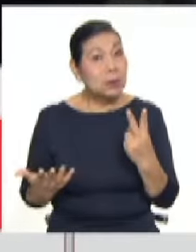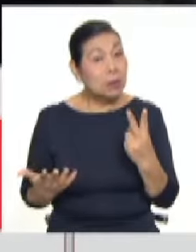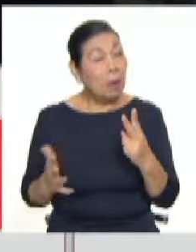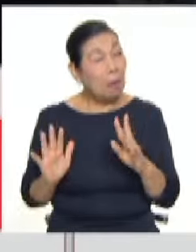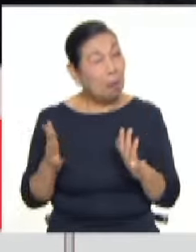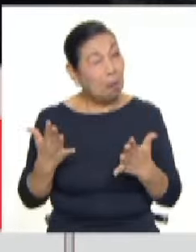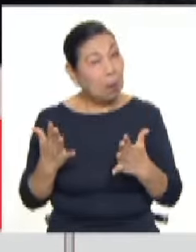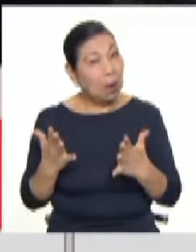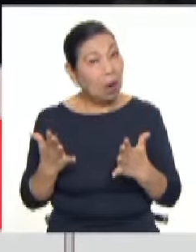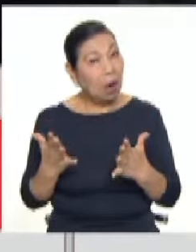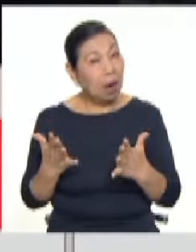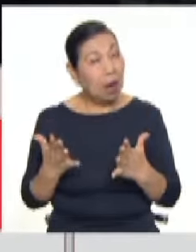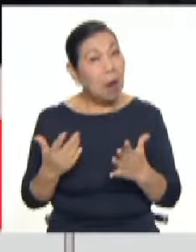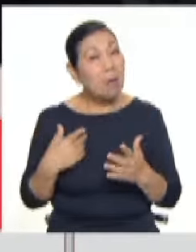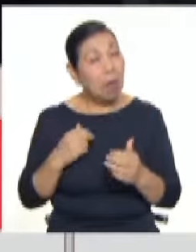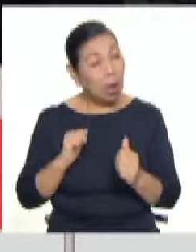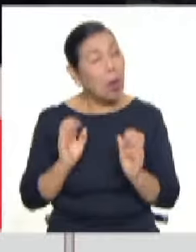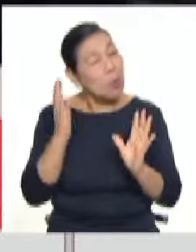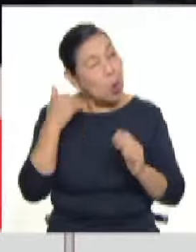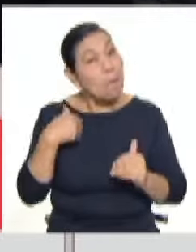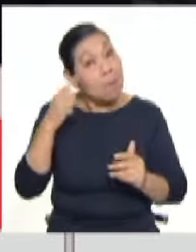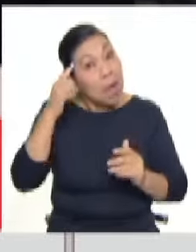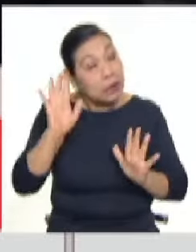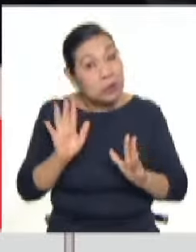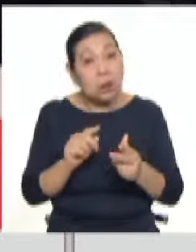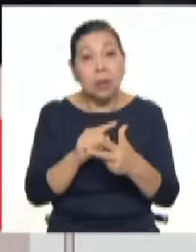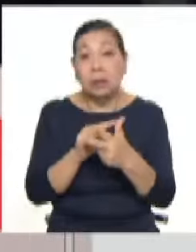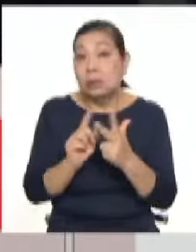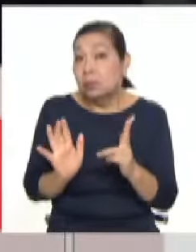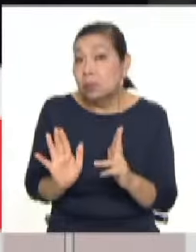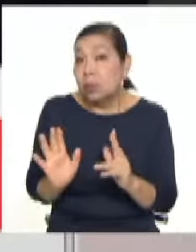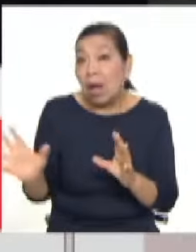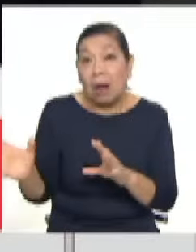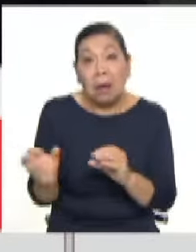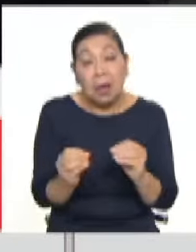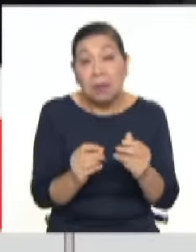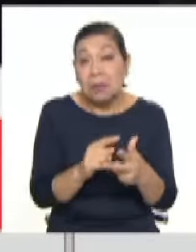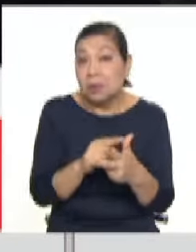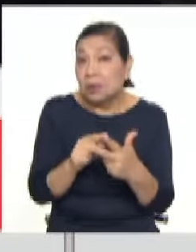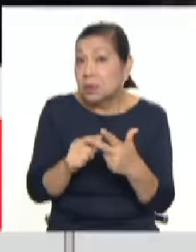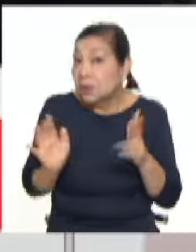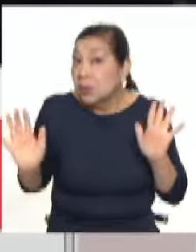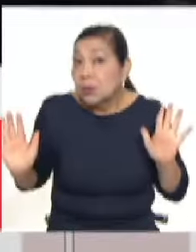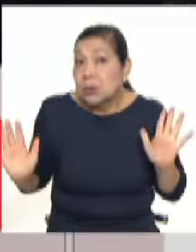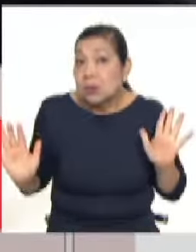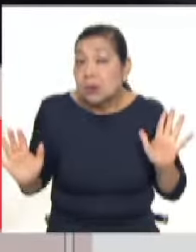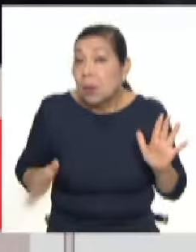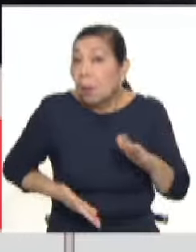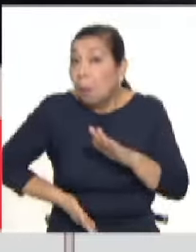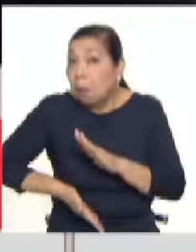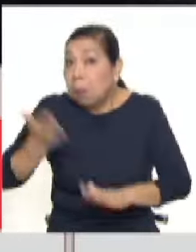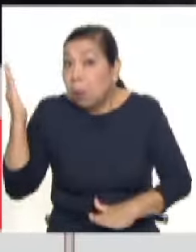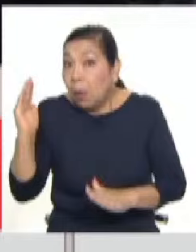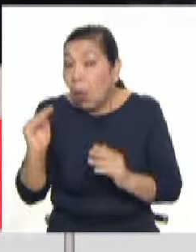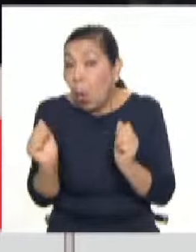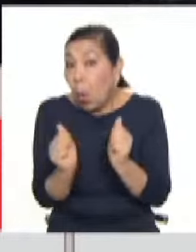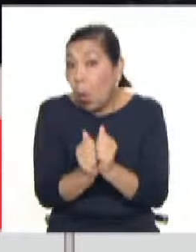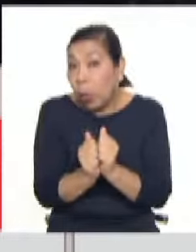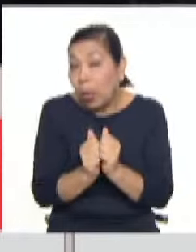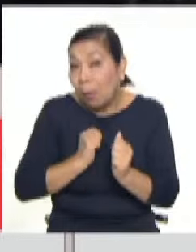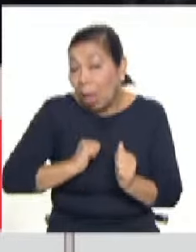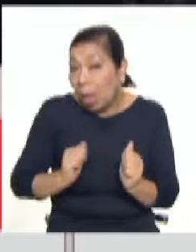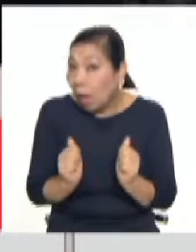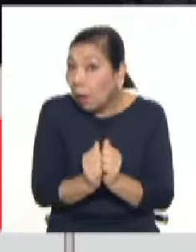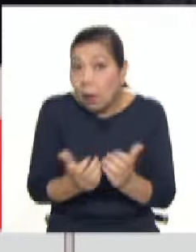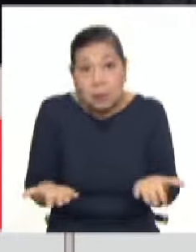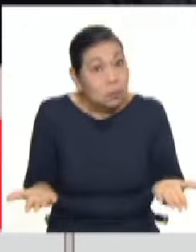los que aparentemente estarían con mi hija. ¿Qué pruebas o qué indicios le da de que ellos se habrían ido de la casa con ella o en todo caso